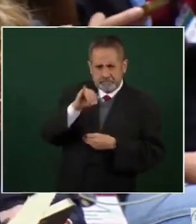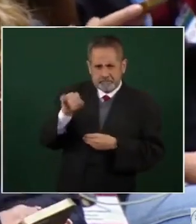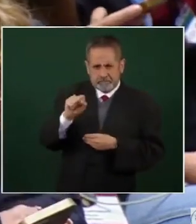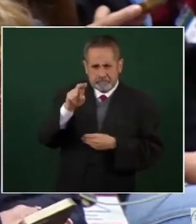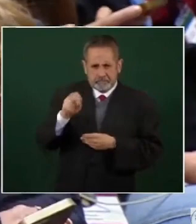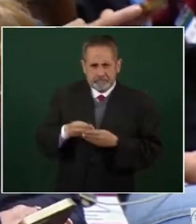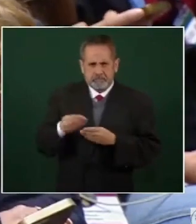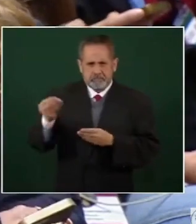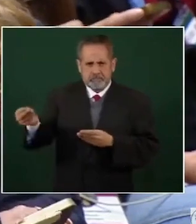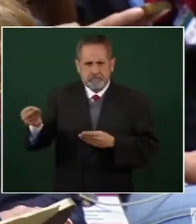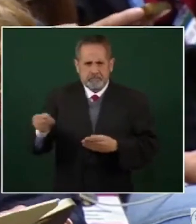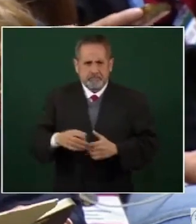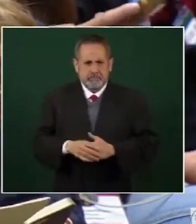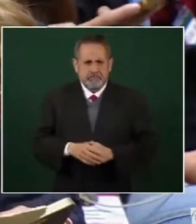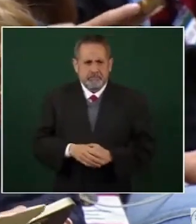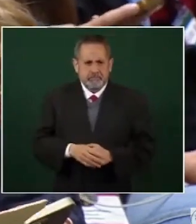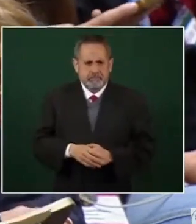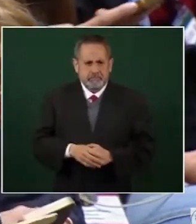Jesús.